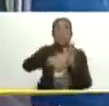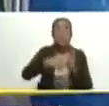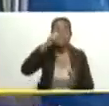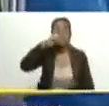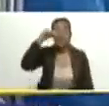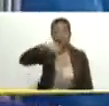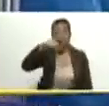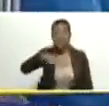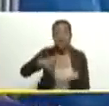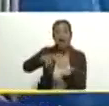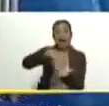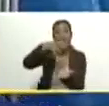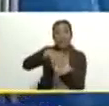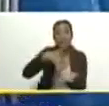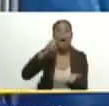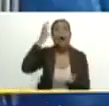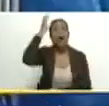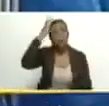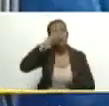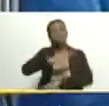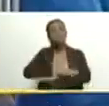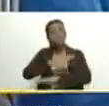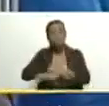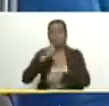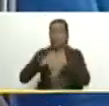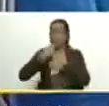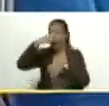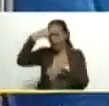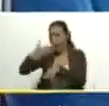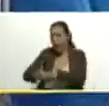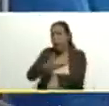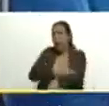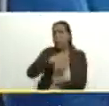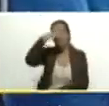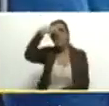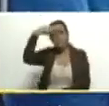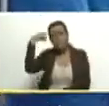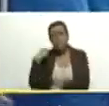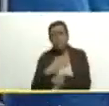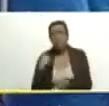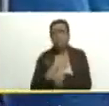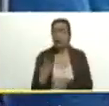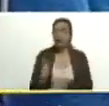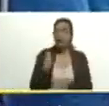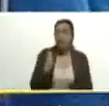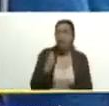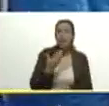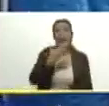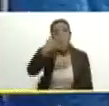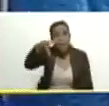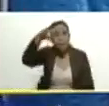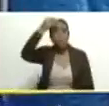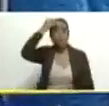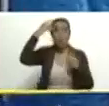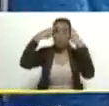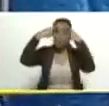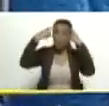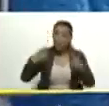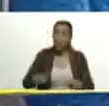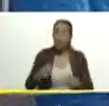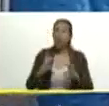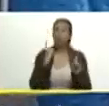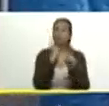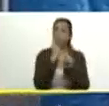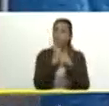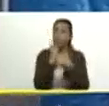año el caficultor entró en conciencia y empezó a trabajar mucho mejor en la calidad de su café y entendió que este es un concurso